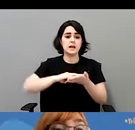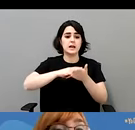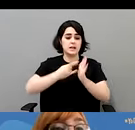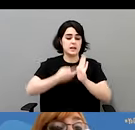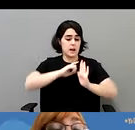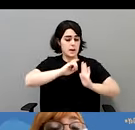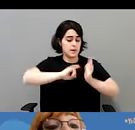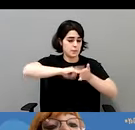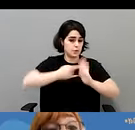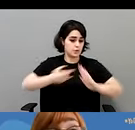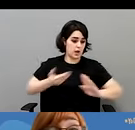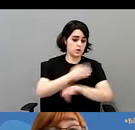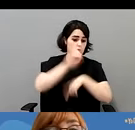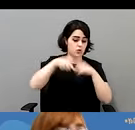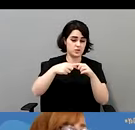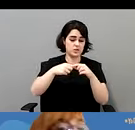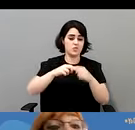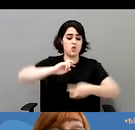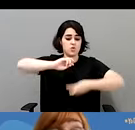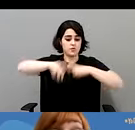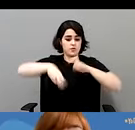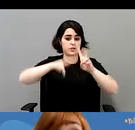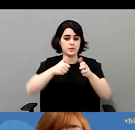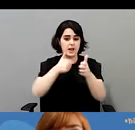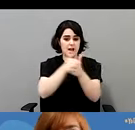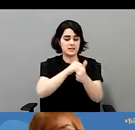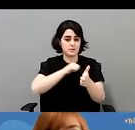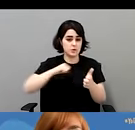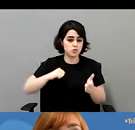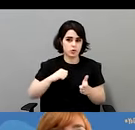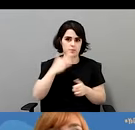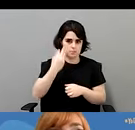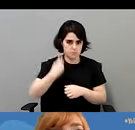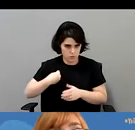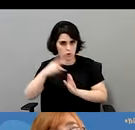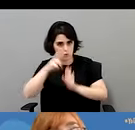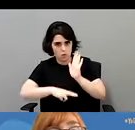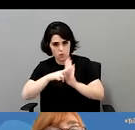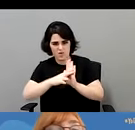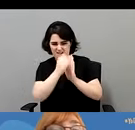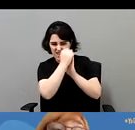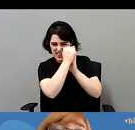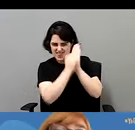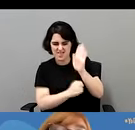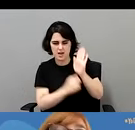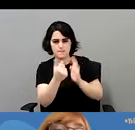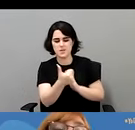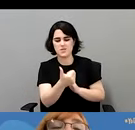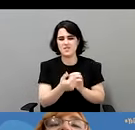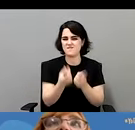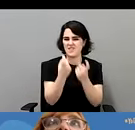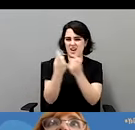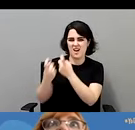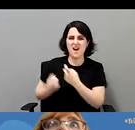que hay para reformar esto de la asistencia personal y para regularlo, porque había muy poquitos artículos, faltaban muchas